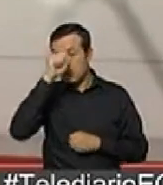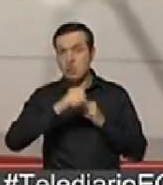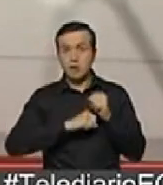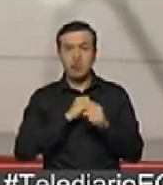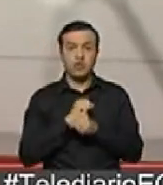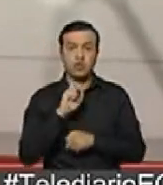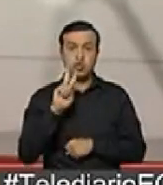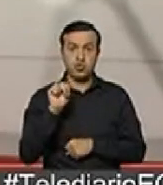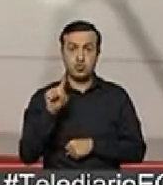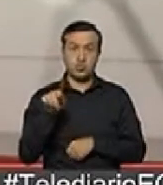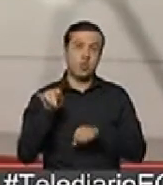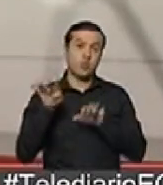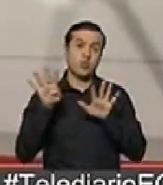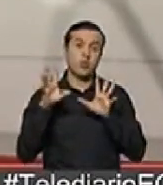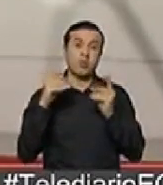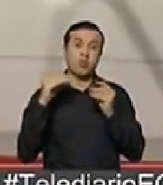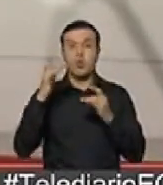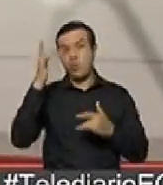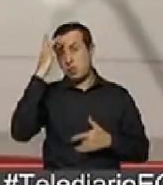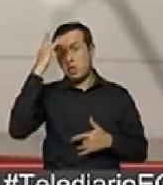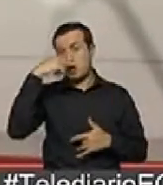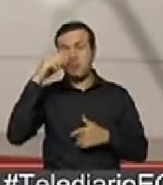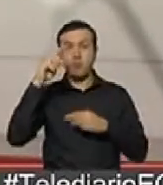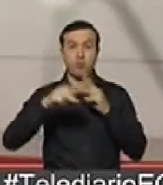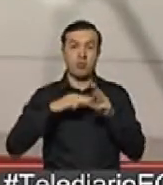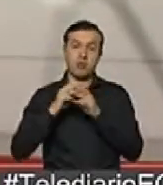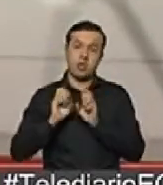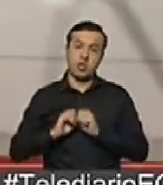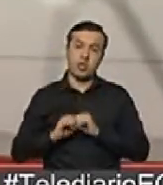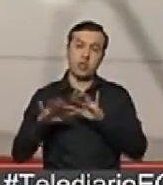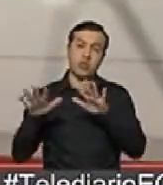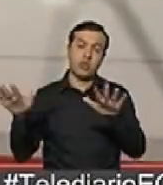2009, que se extendió mucho a nivel mundial.